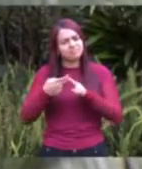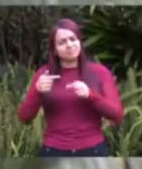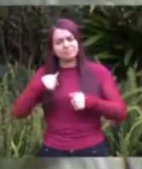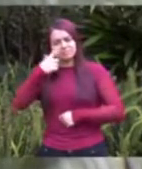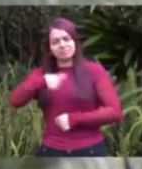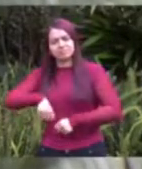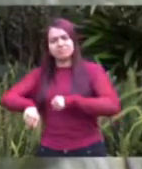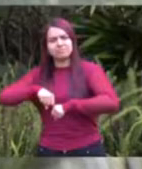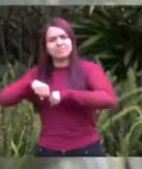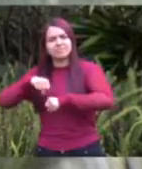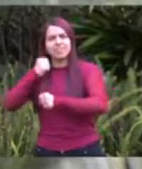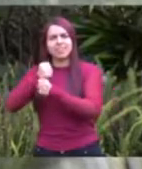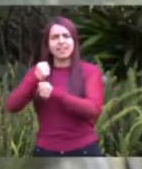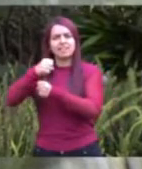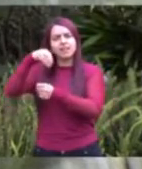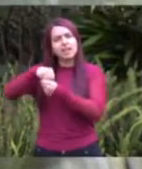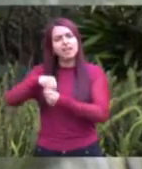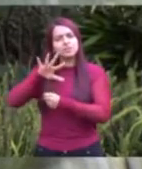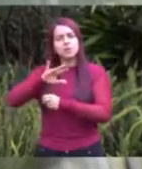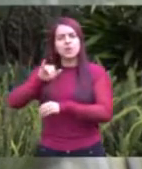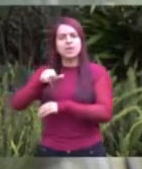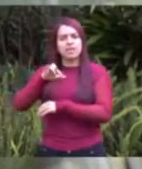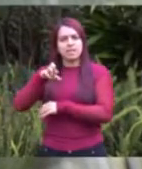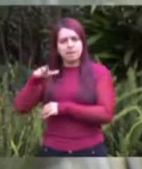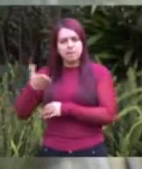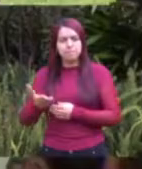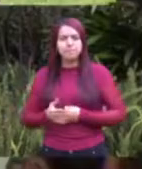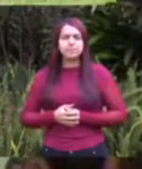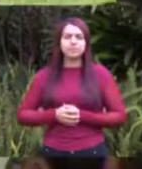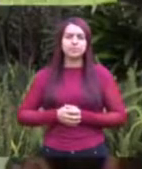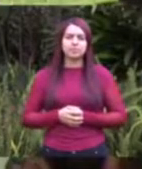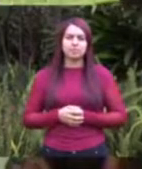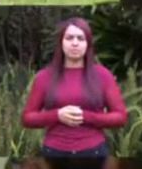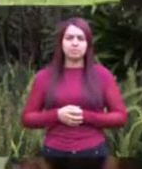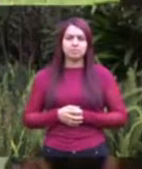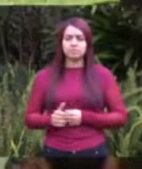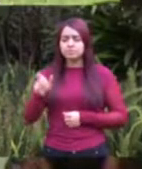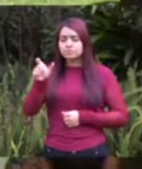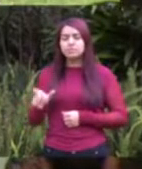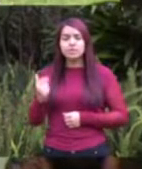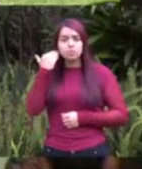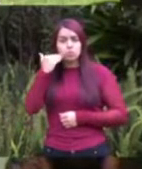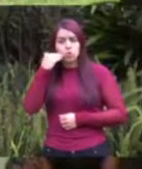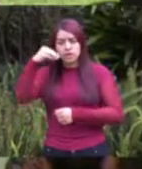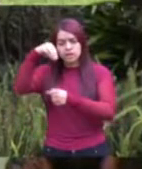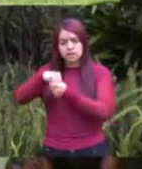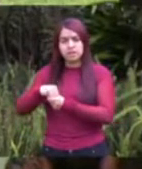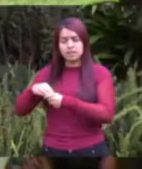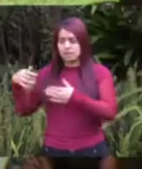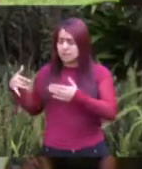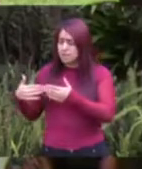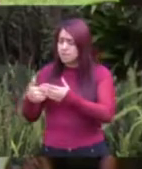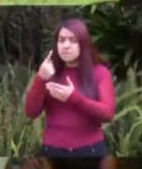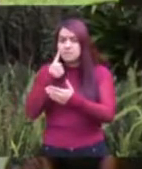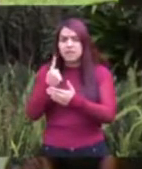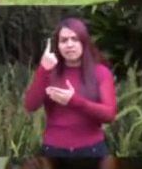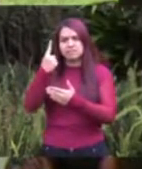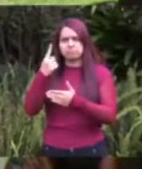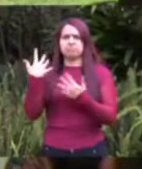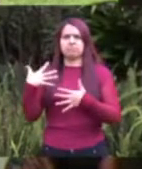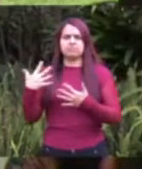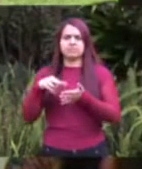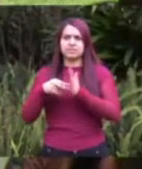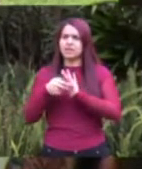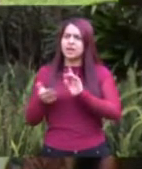como presidenta de la Jurisdicción Especial para la Paz. Tener a una mujer en estos primeros años es una victoria social en